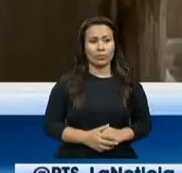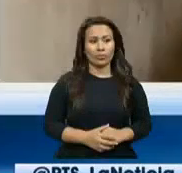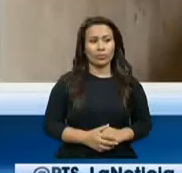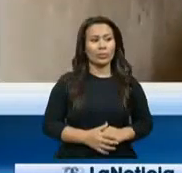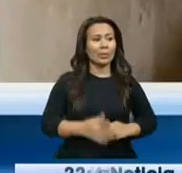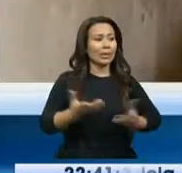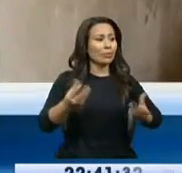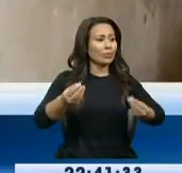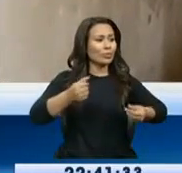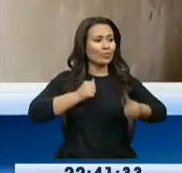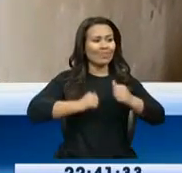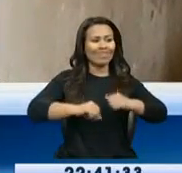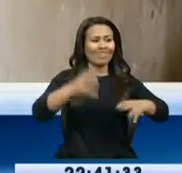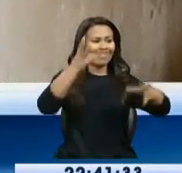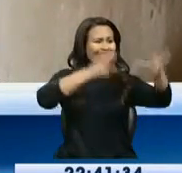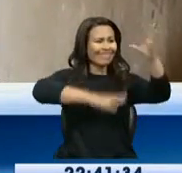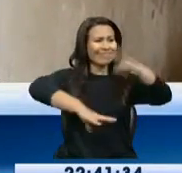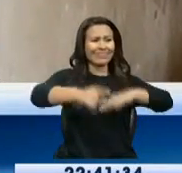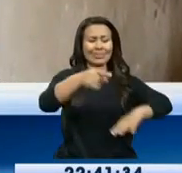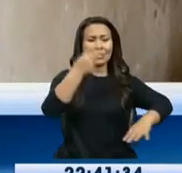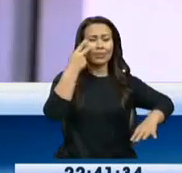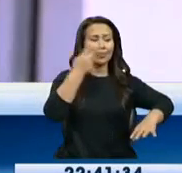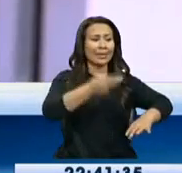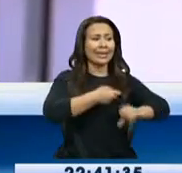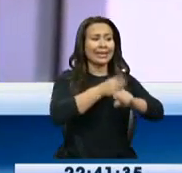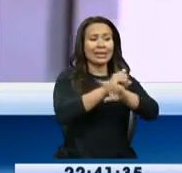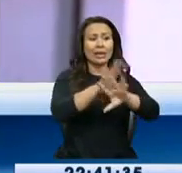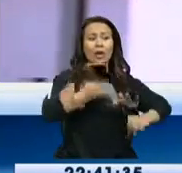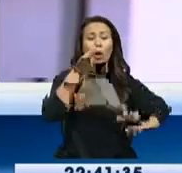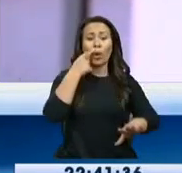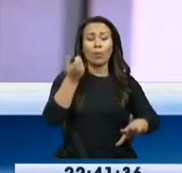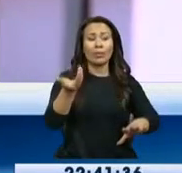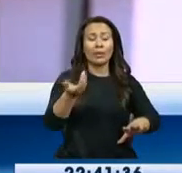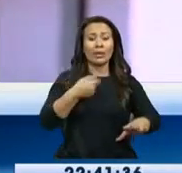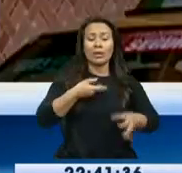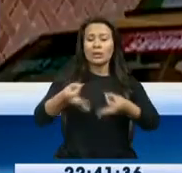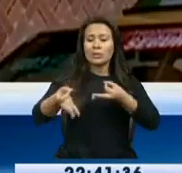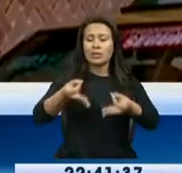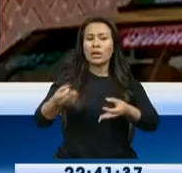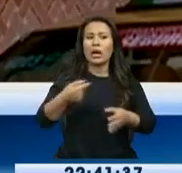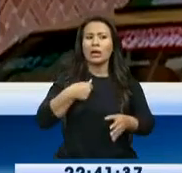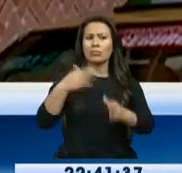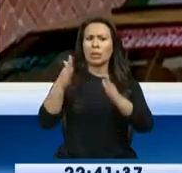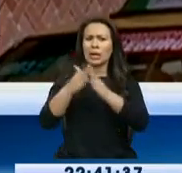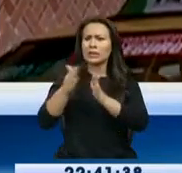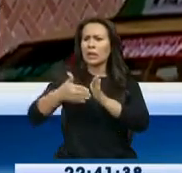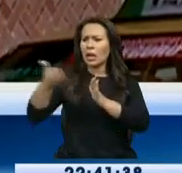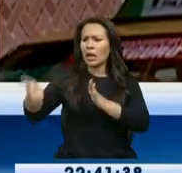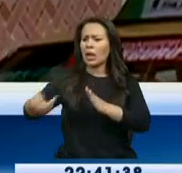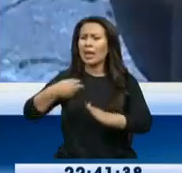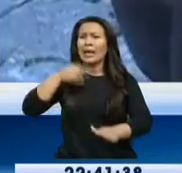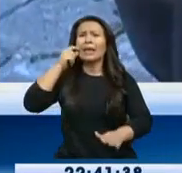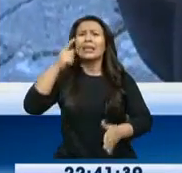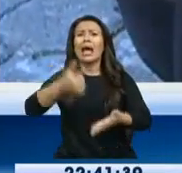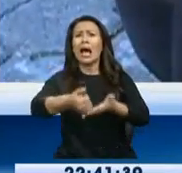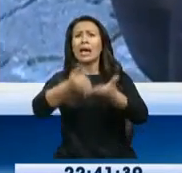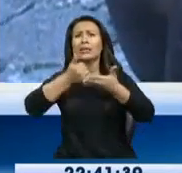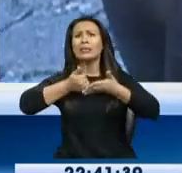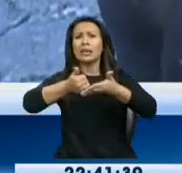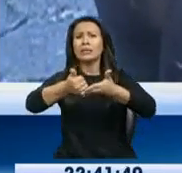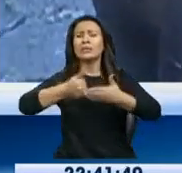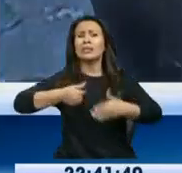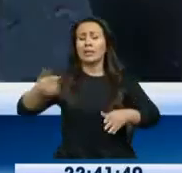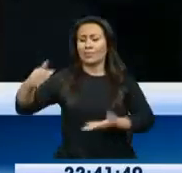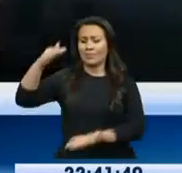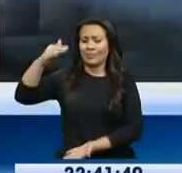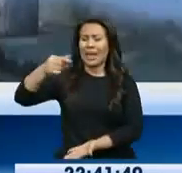En medio de los destrozos, aún está claro qué pasó. Don Clever Astudillo relató que la vecina salió gritando pidiendo ayuda, que había una fuga en el